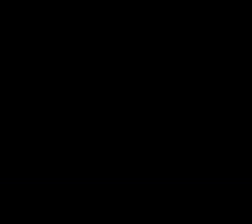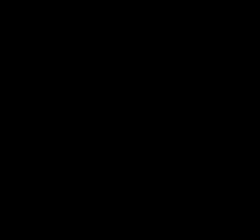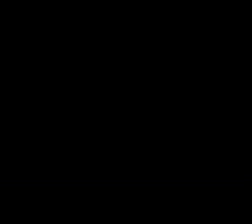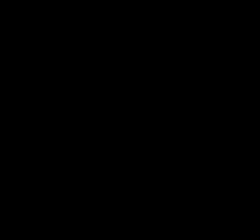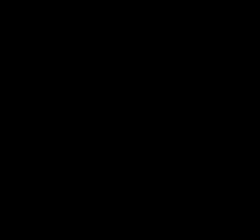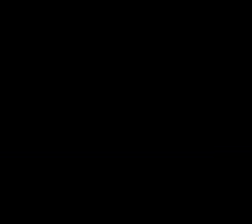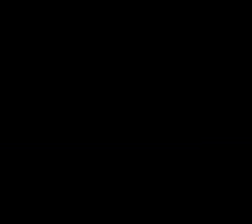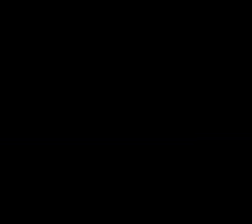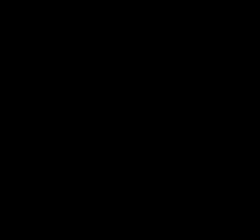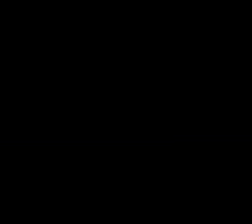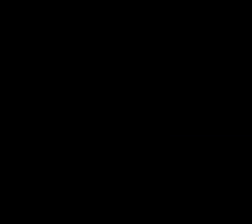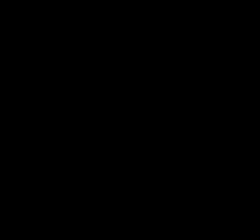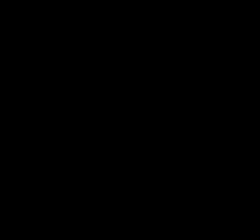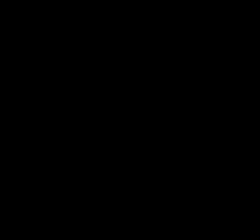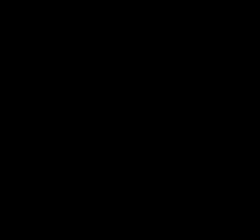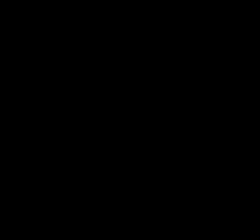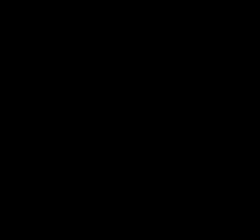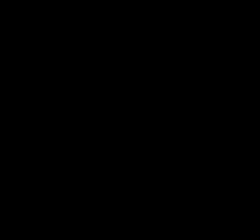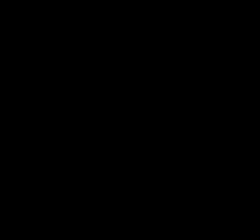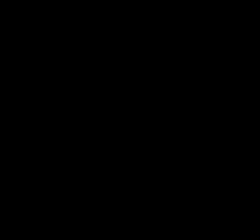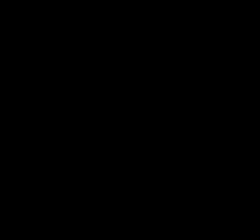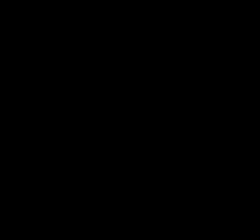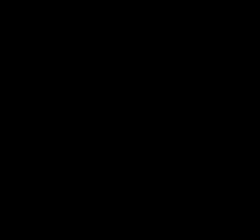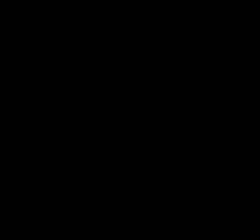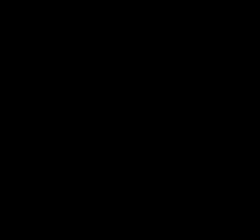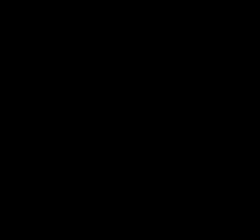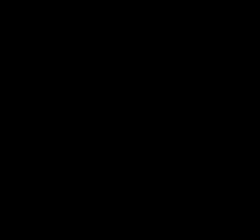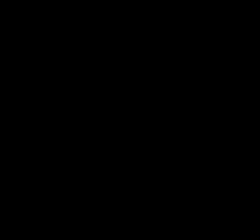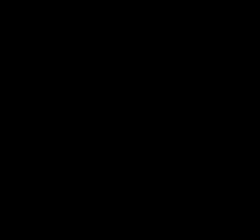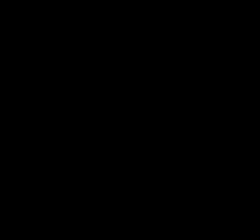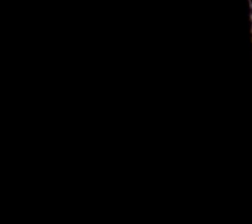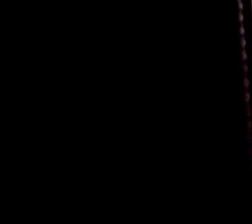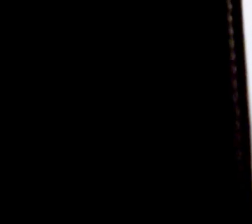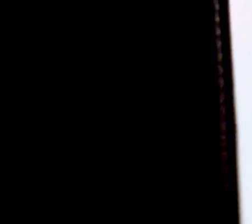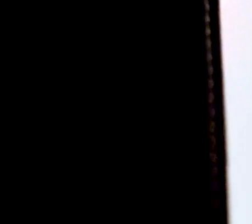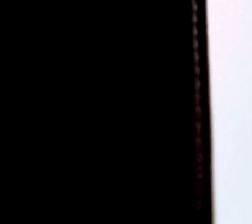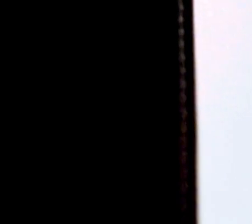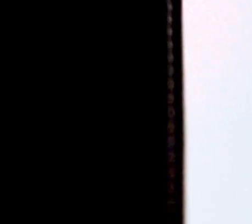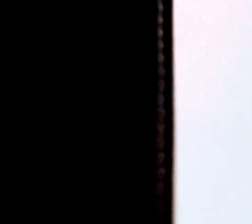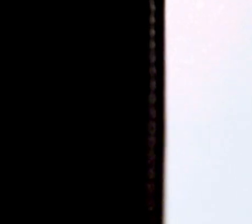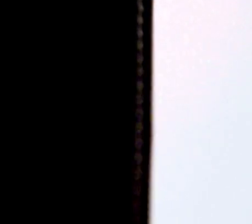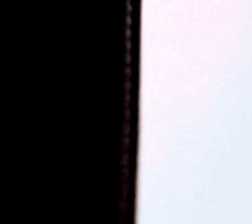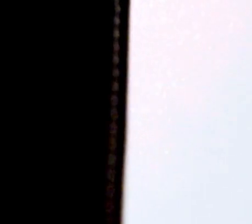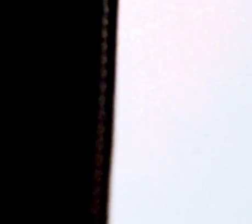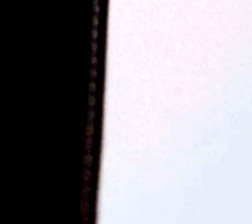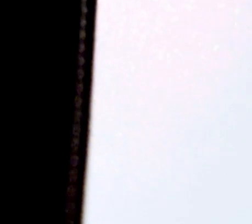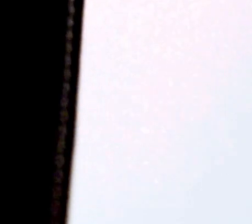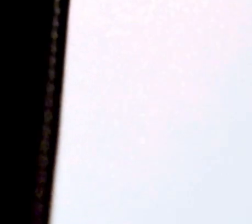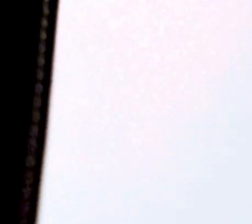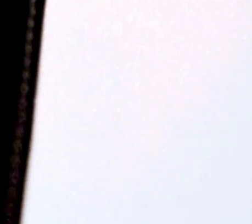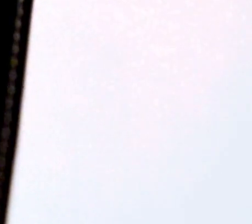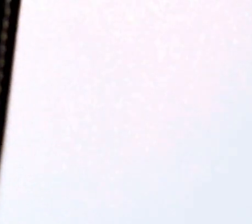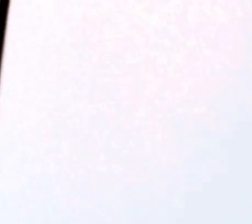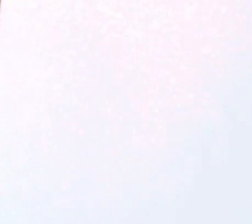Estoy agradecido, y aunque otros no te piensen, yo